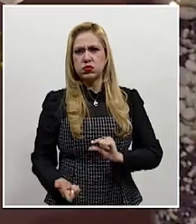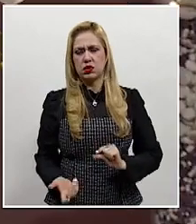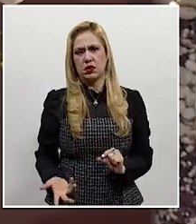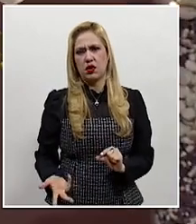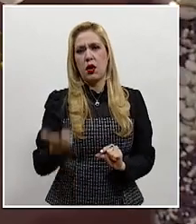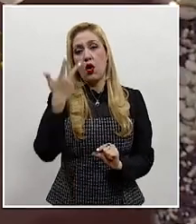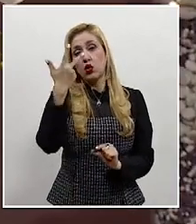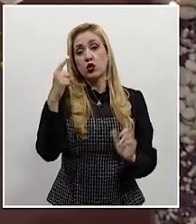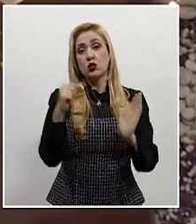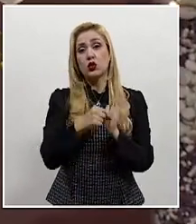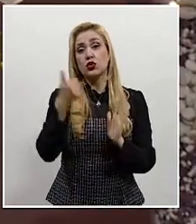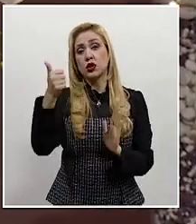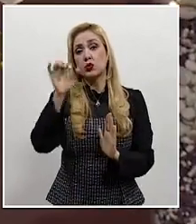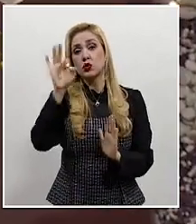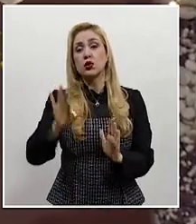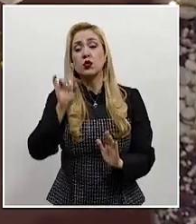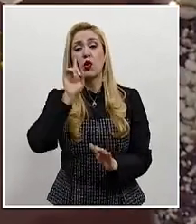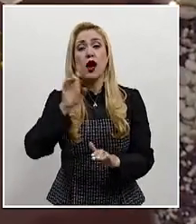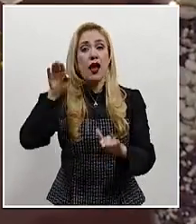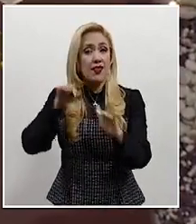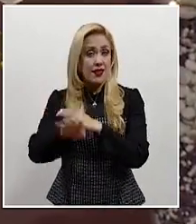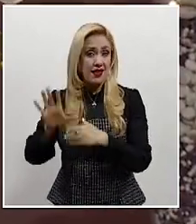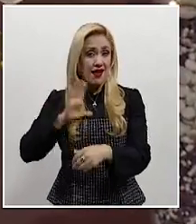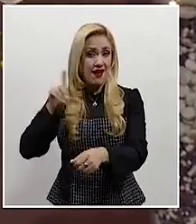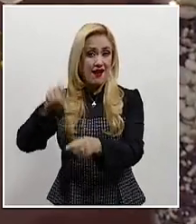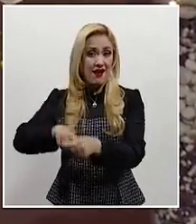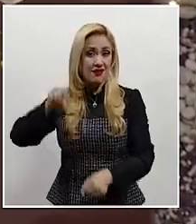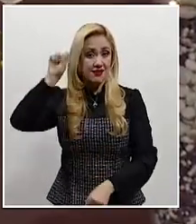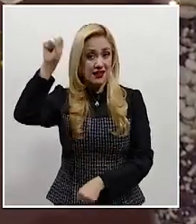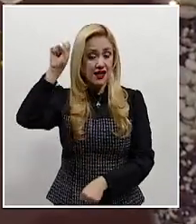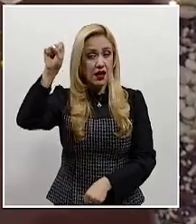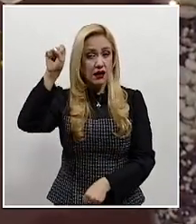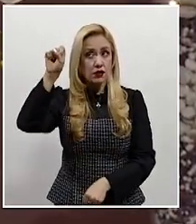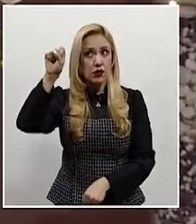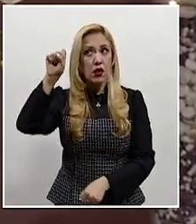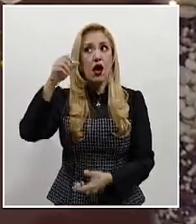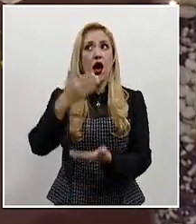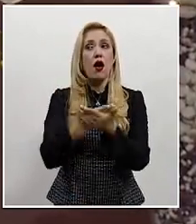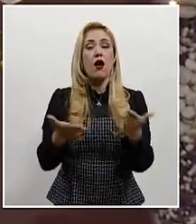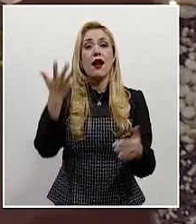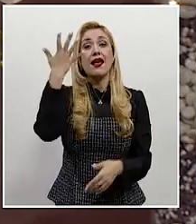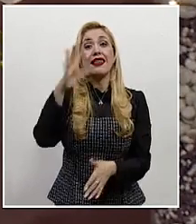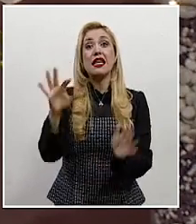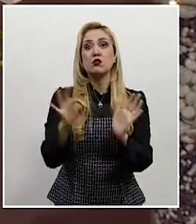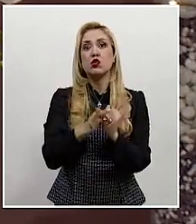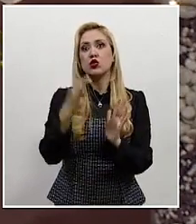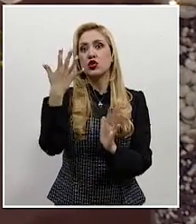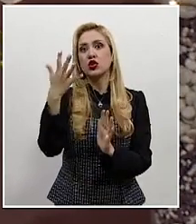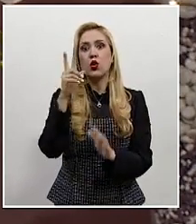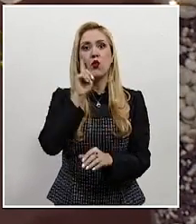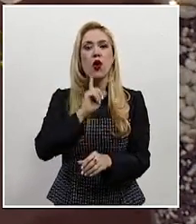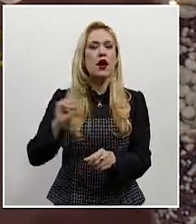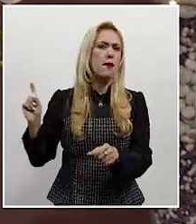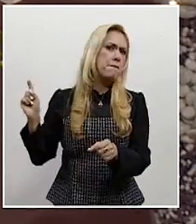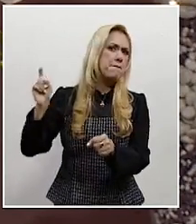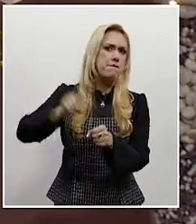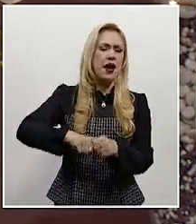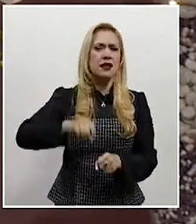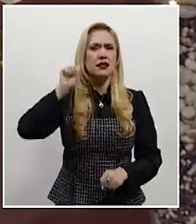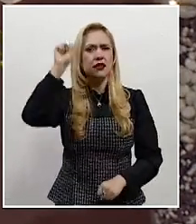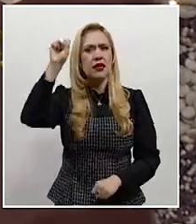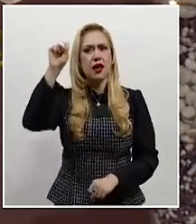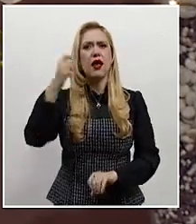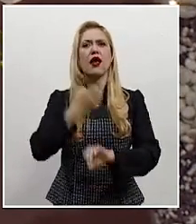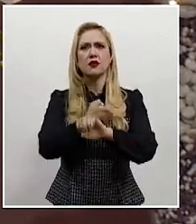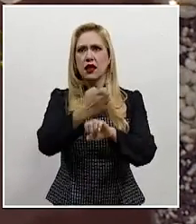de mujeres dentro de sindicatos, ahorita estamos al 10.5%, y estamos hablando de 25 estados, ya mujeres